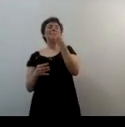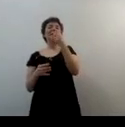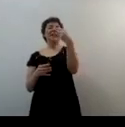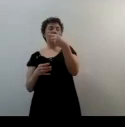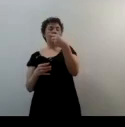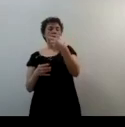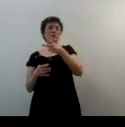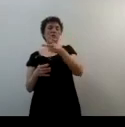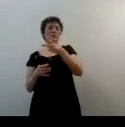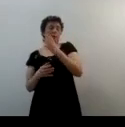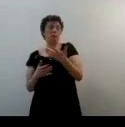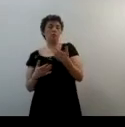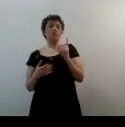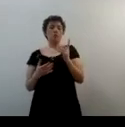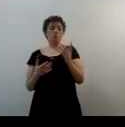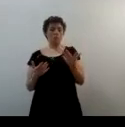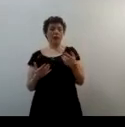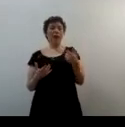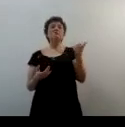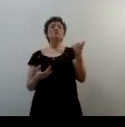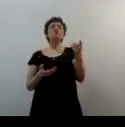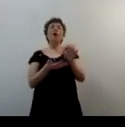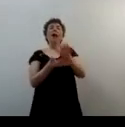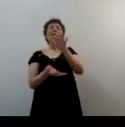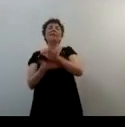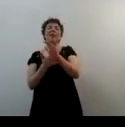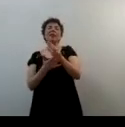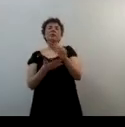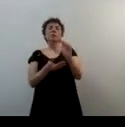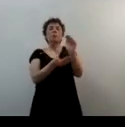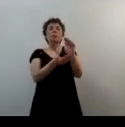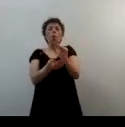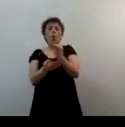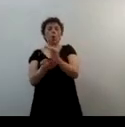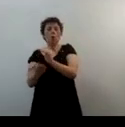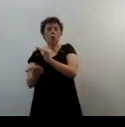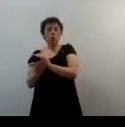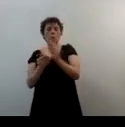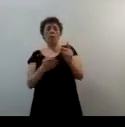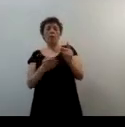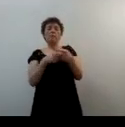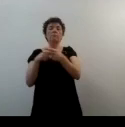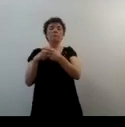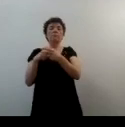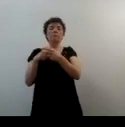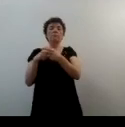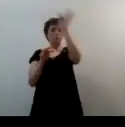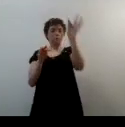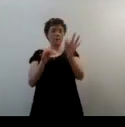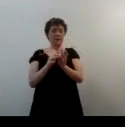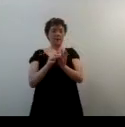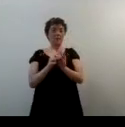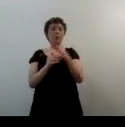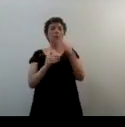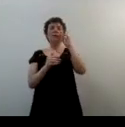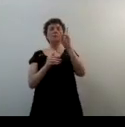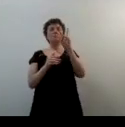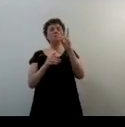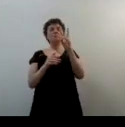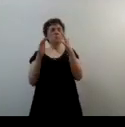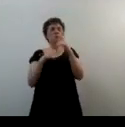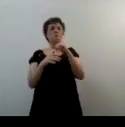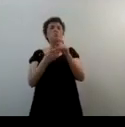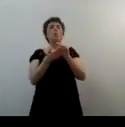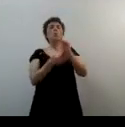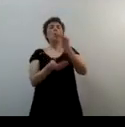carbohidrato. Entonces, claro, son cantidades bajitas, que uno las distribuye a lo largo del día para llegar al total, pero es para que tengáis una referencia.